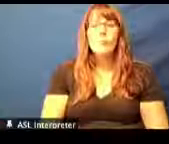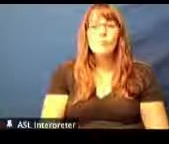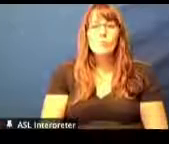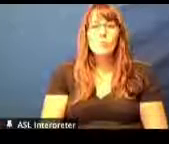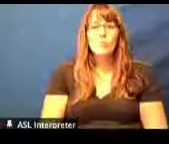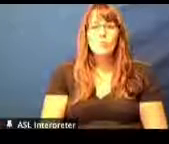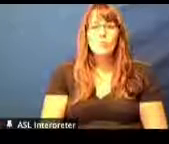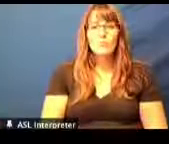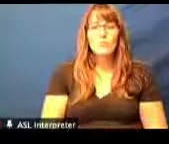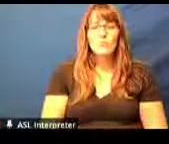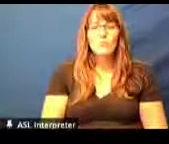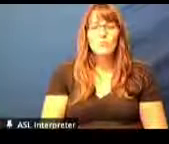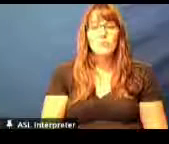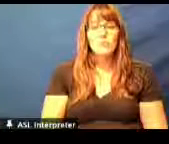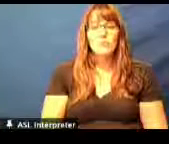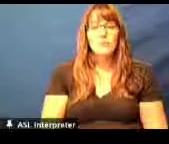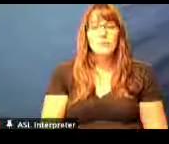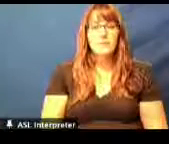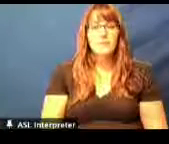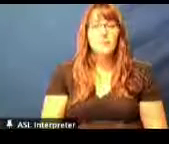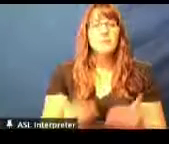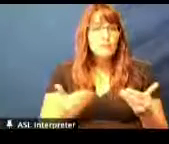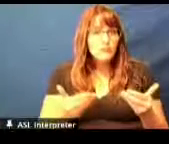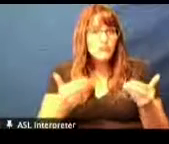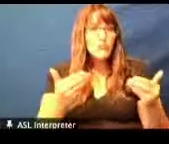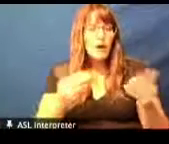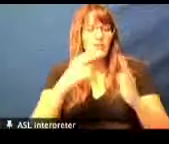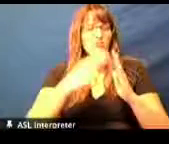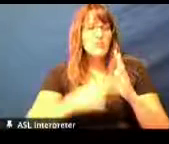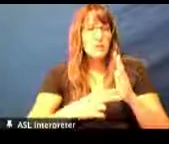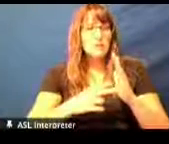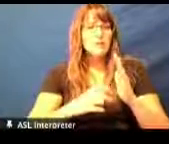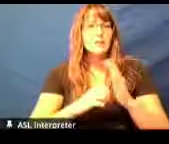Thank you. Could you please read the